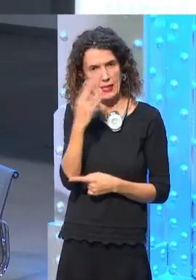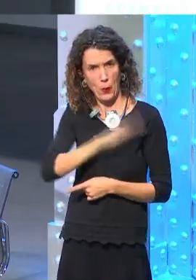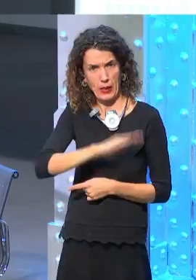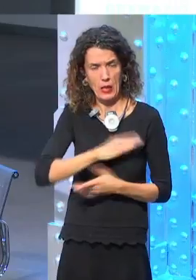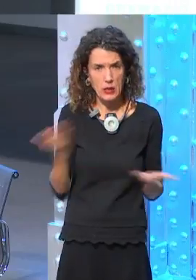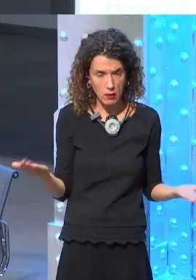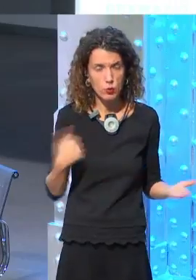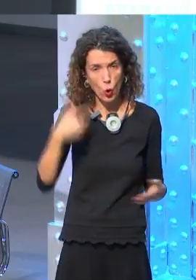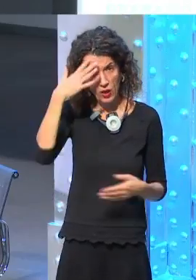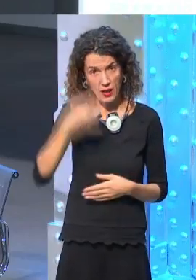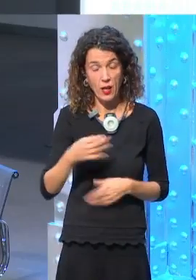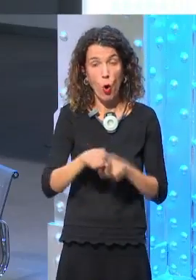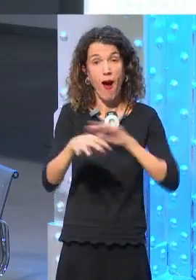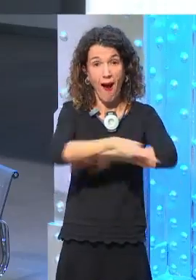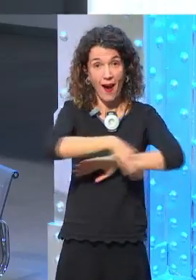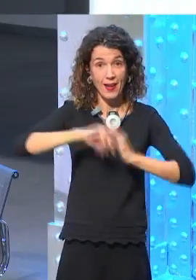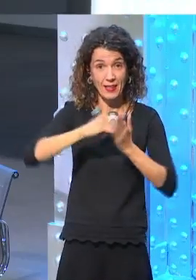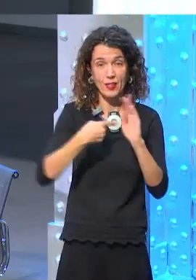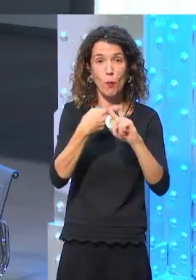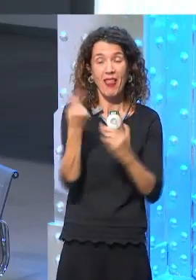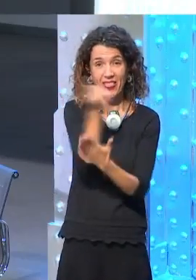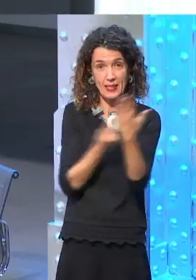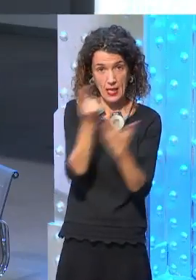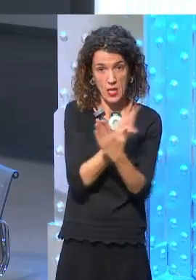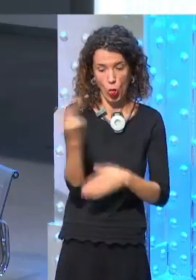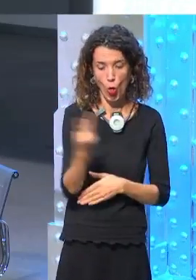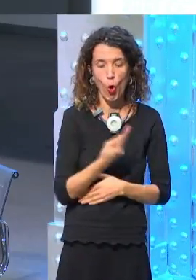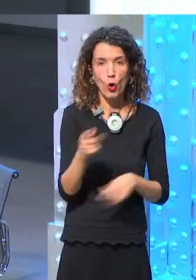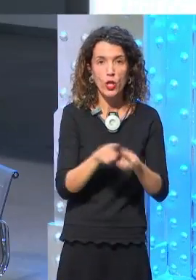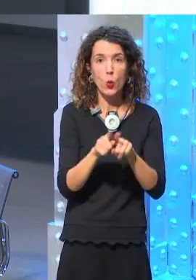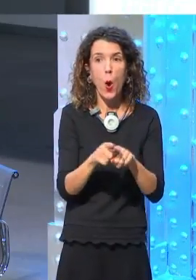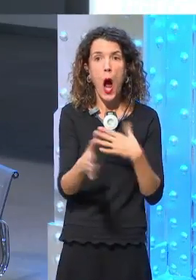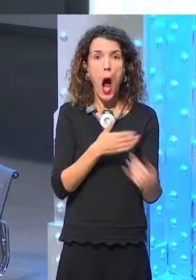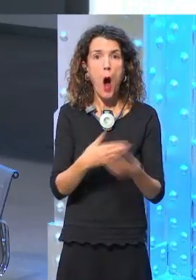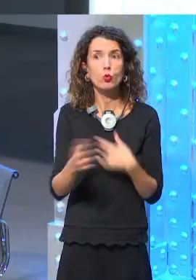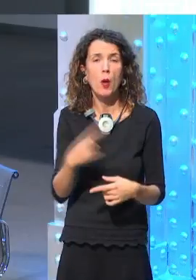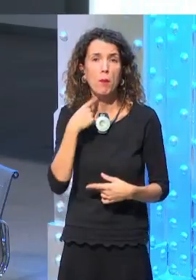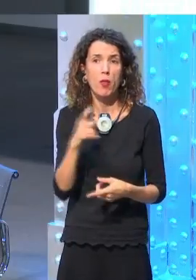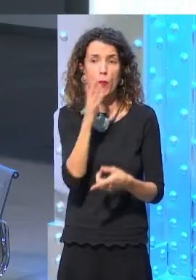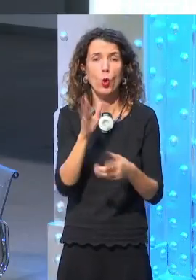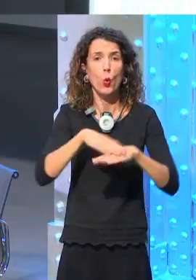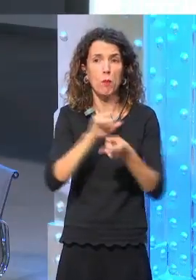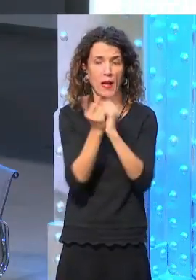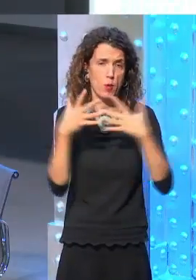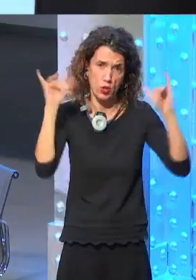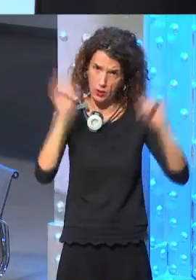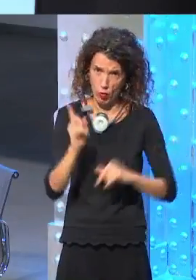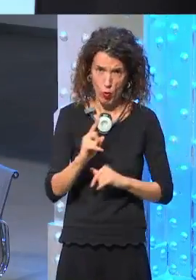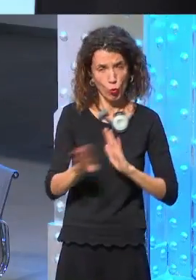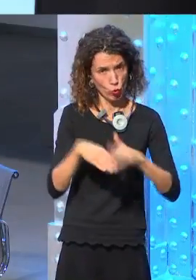mucho. Creo que los arquitectos y los diseñadores no pierden la autoría a través de estos cambios. Es lo que quería indicar con